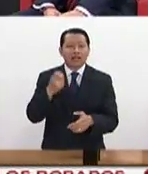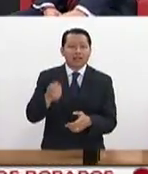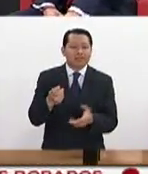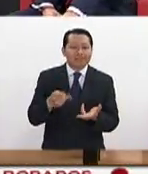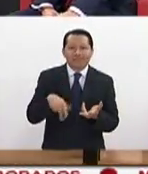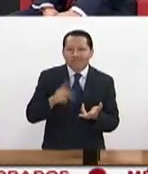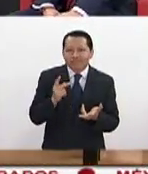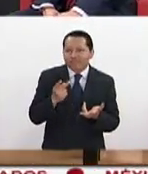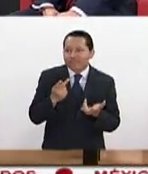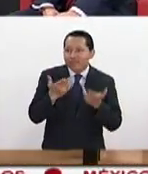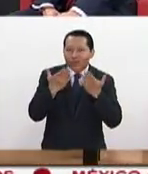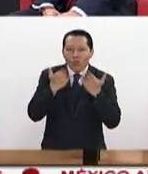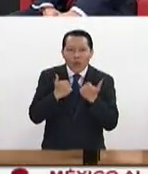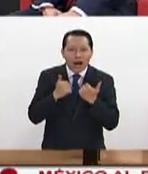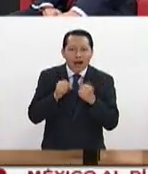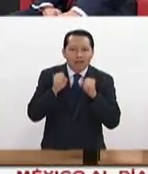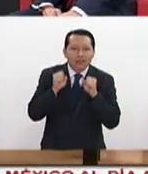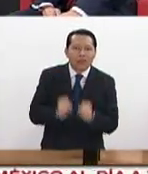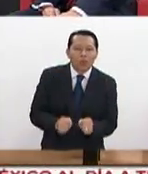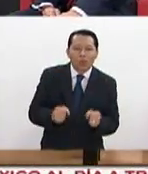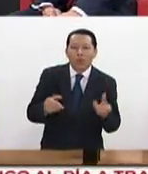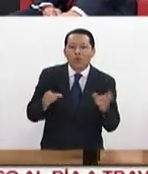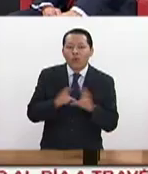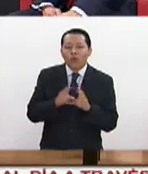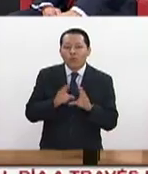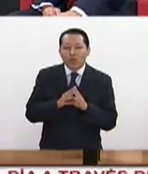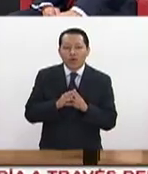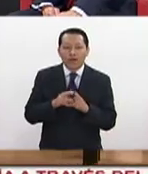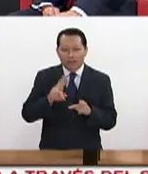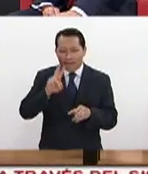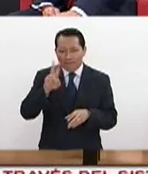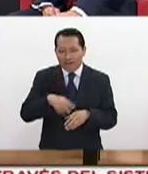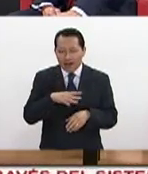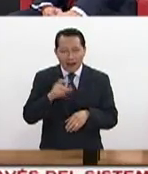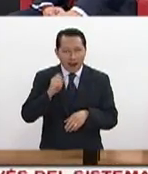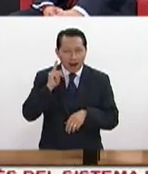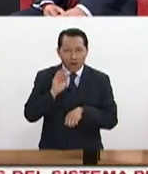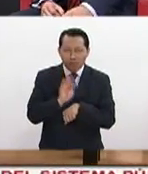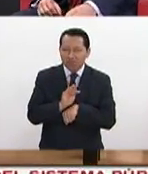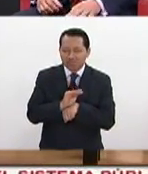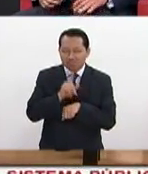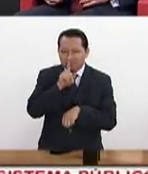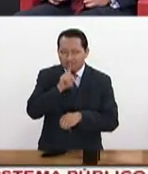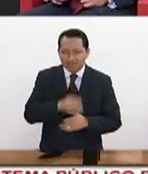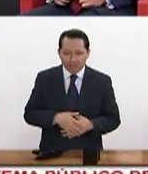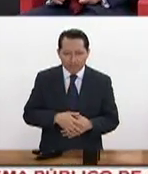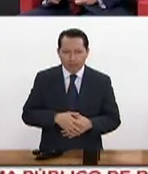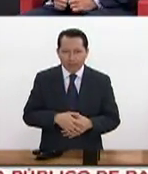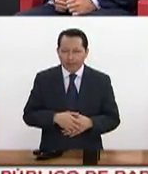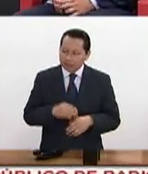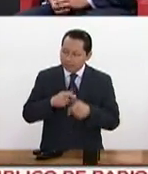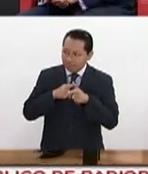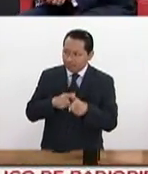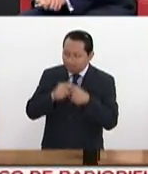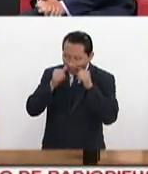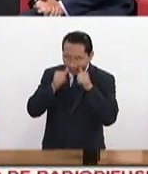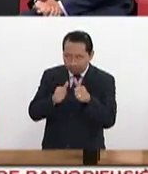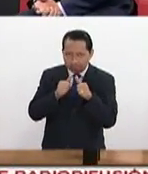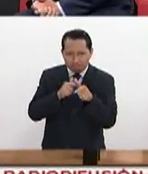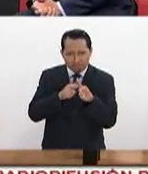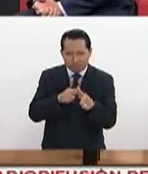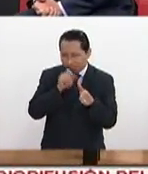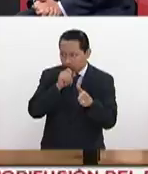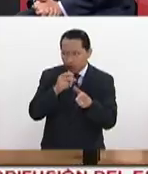si no hay ningún tipo de garantía en que pues va a llevar a algún lado. Claro. Pues bueno, seguiremos muy de cerca este